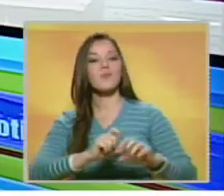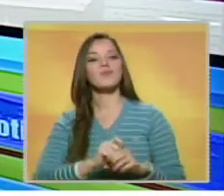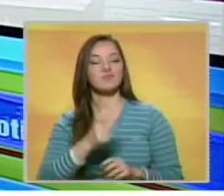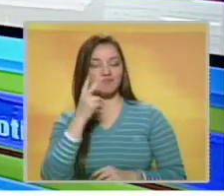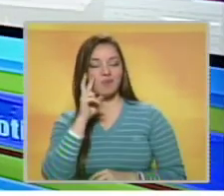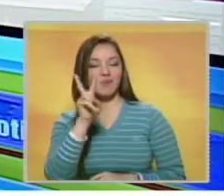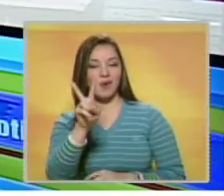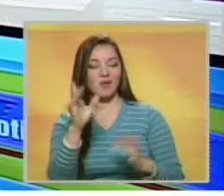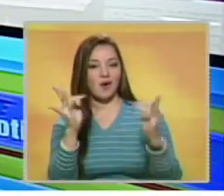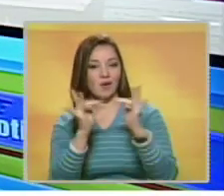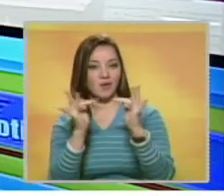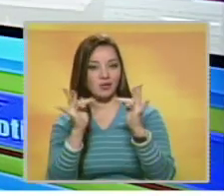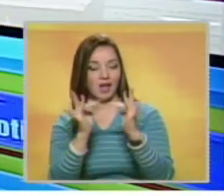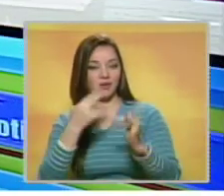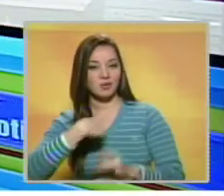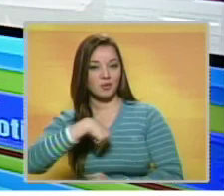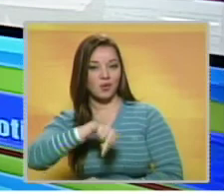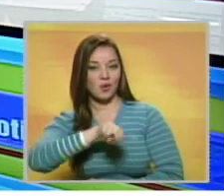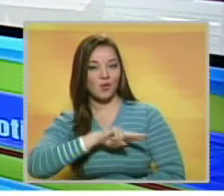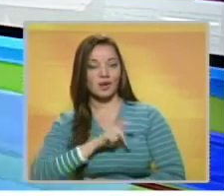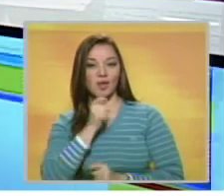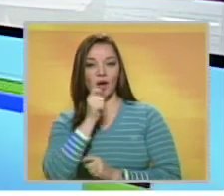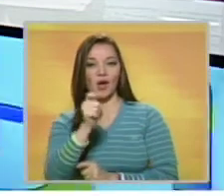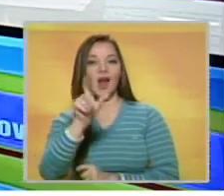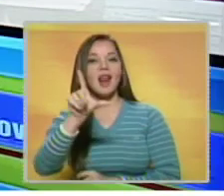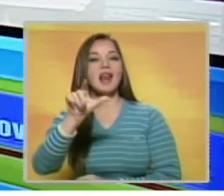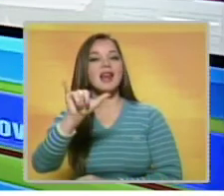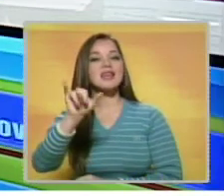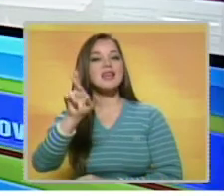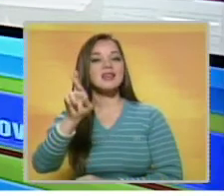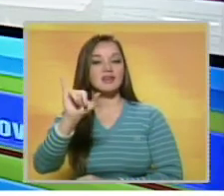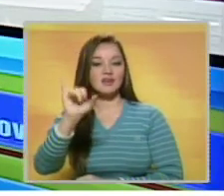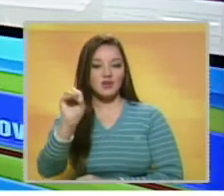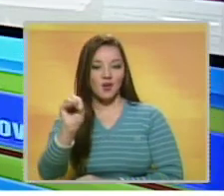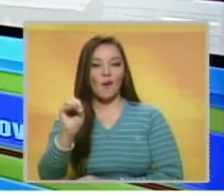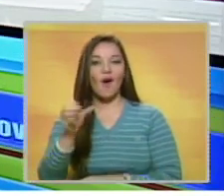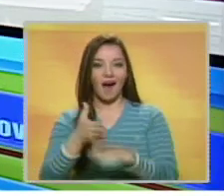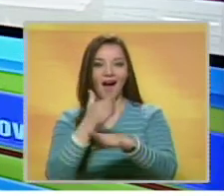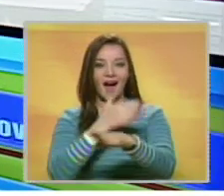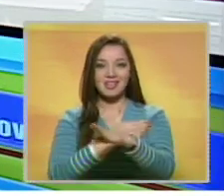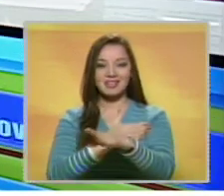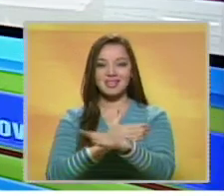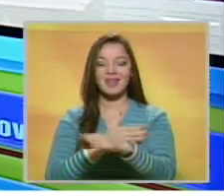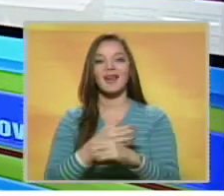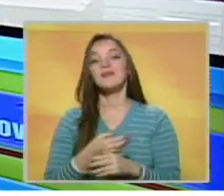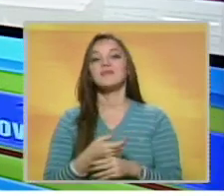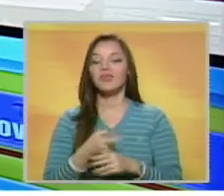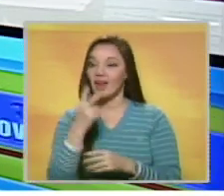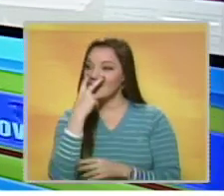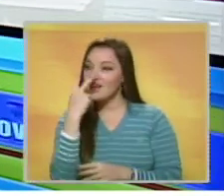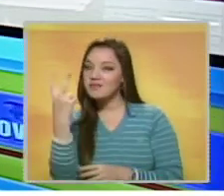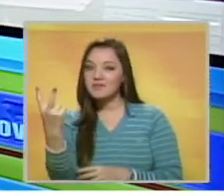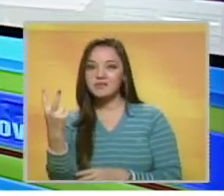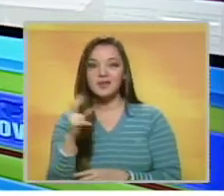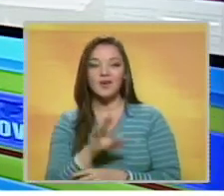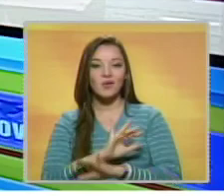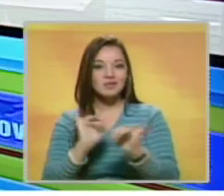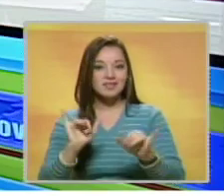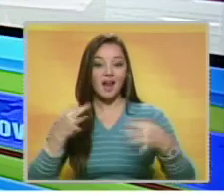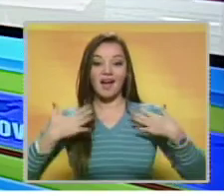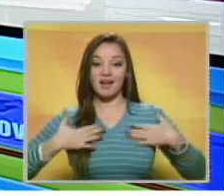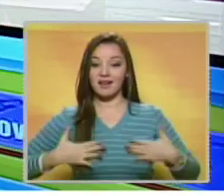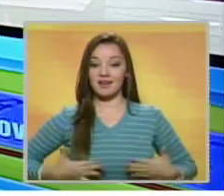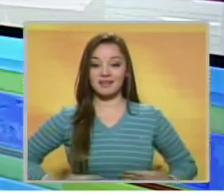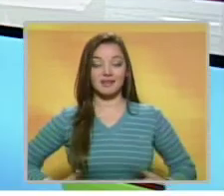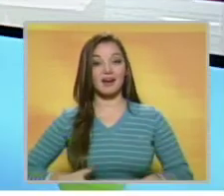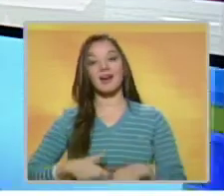que vamos a hacer el contacto con nuestra corresponsal Lirio Pérez, quien ya tuvo el privilegio de ver el traje que este año llevará la Virgen. Está